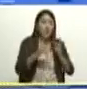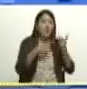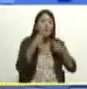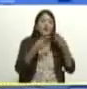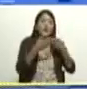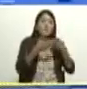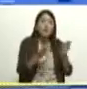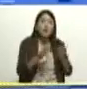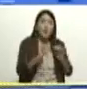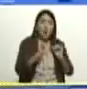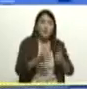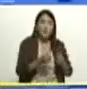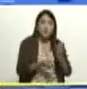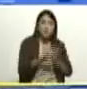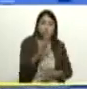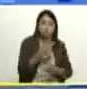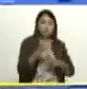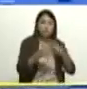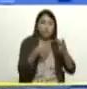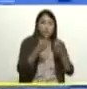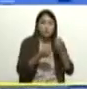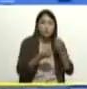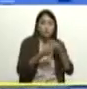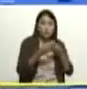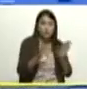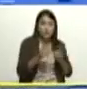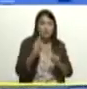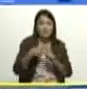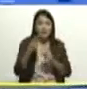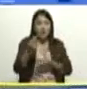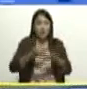públicas de economía de guerra